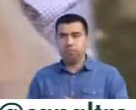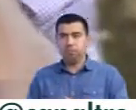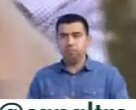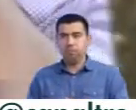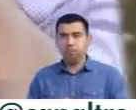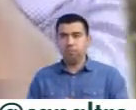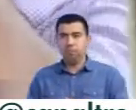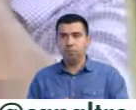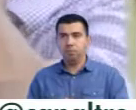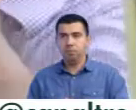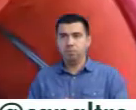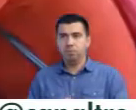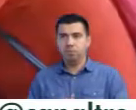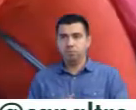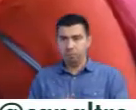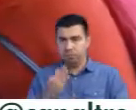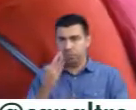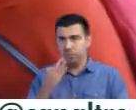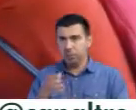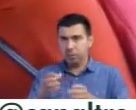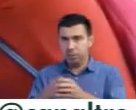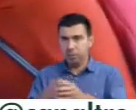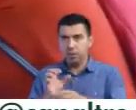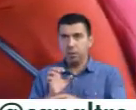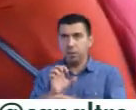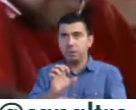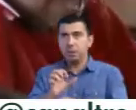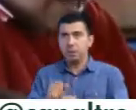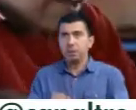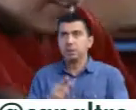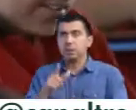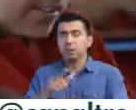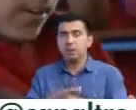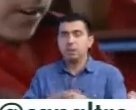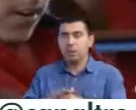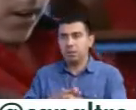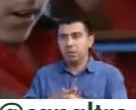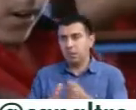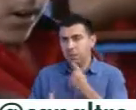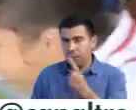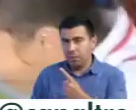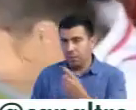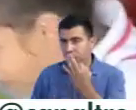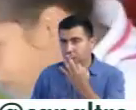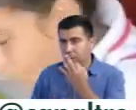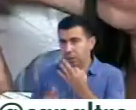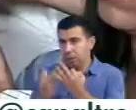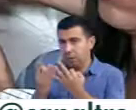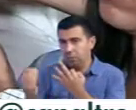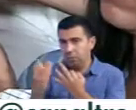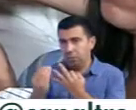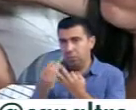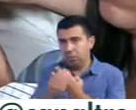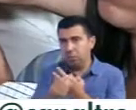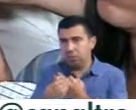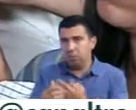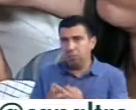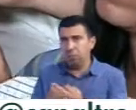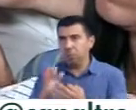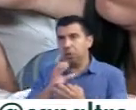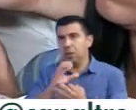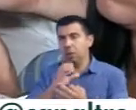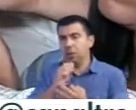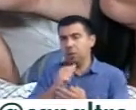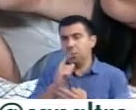de excelencia regionales y esos tres que se llaman catatumbo uno